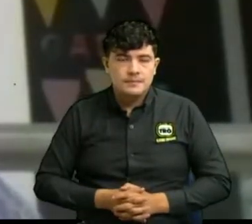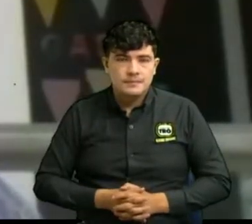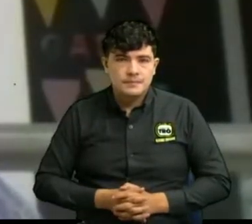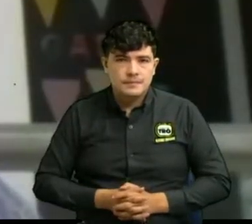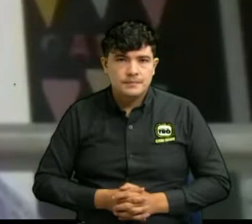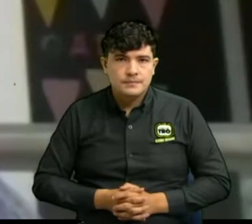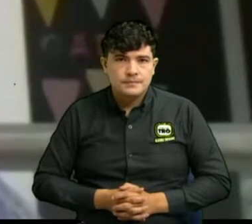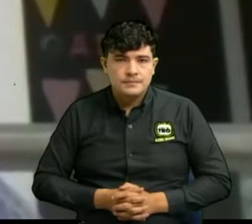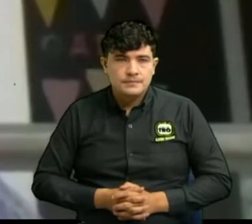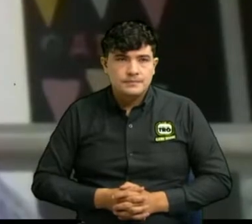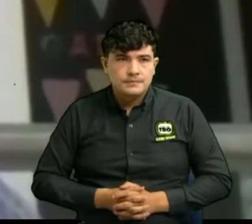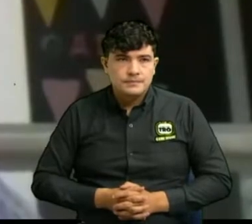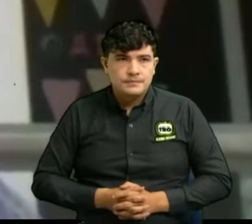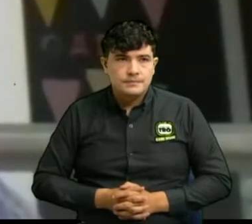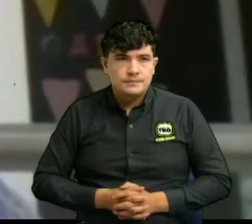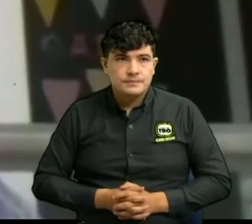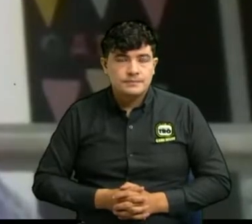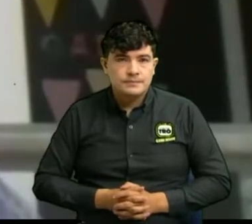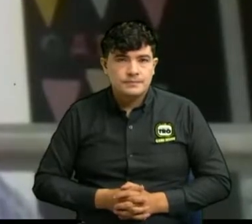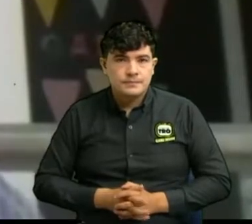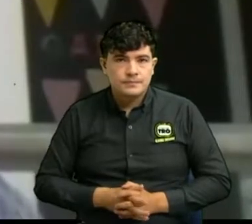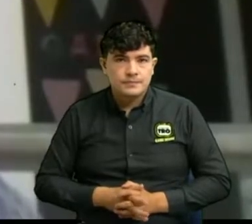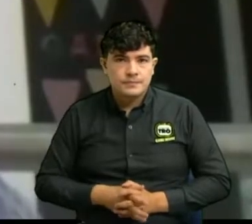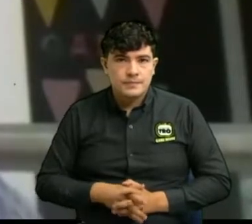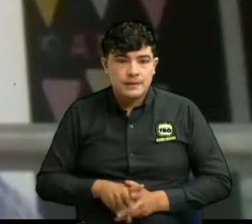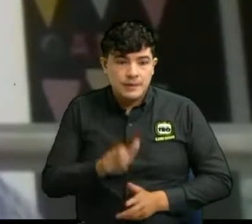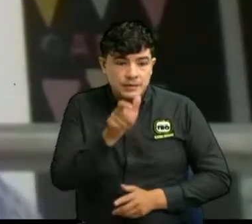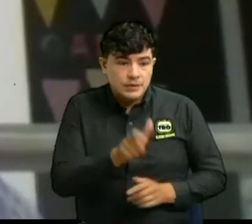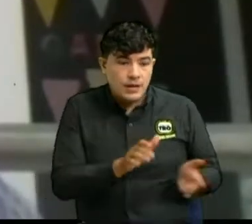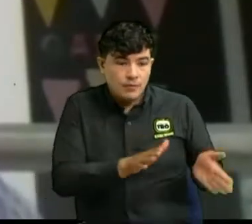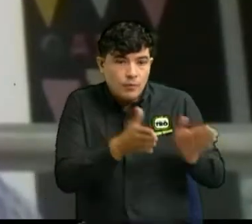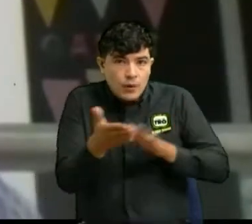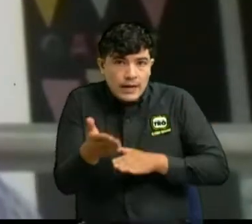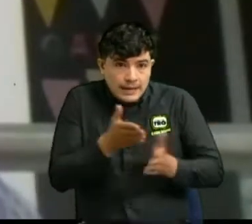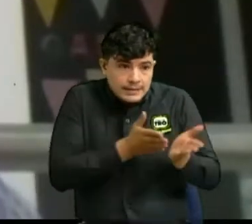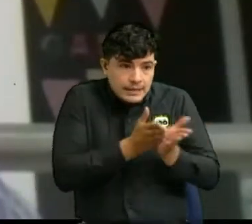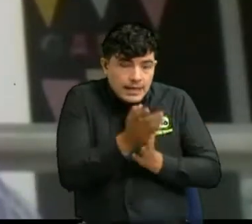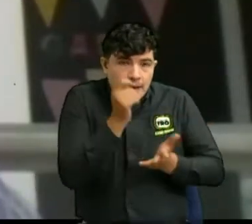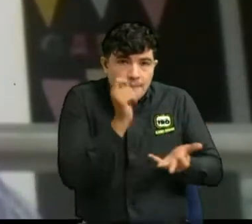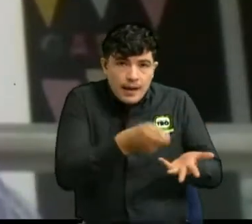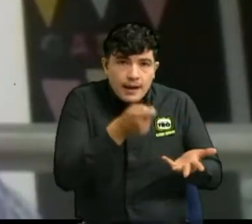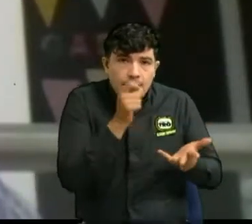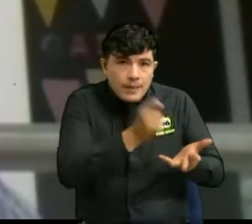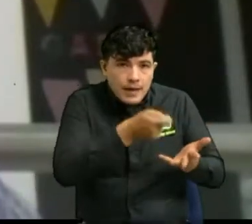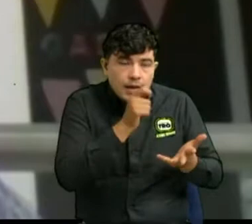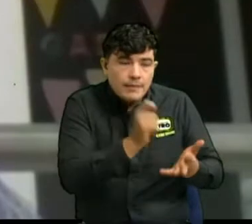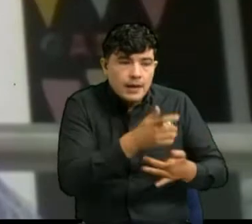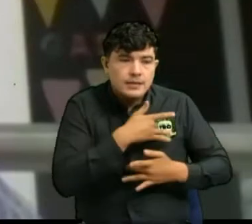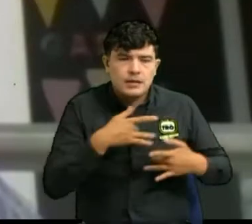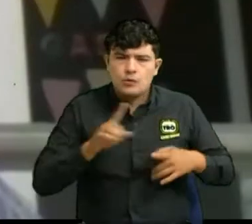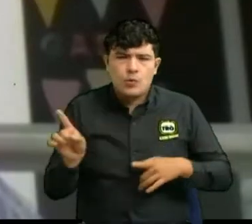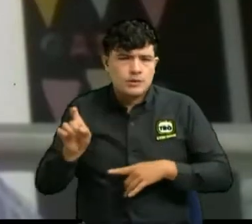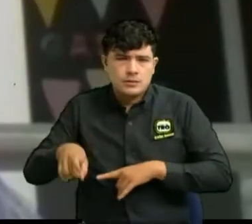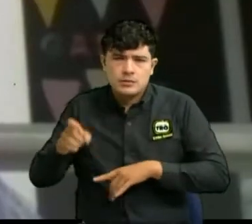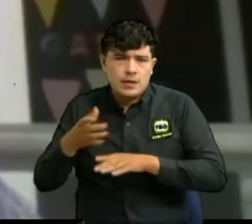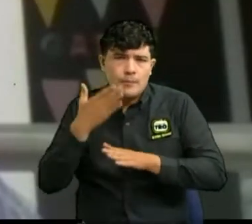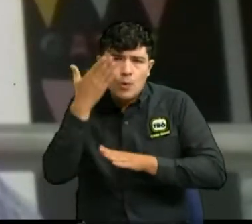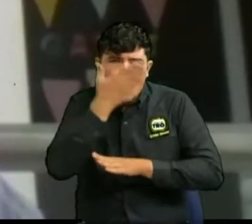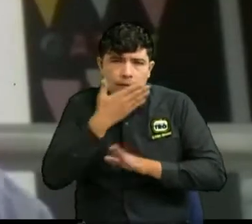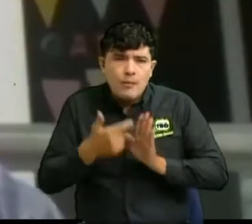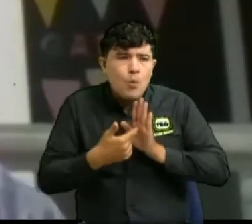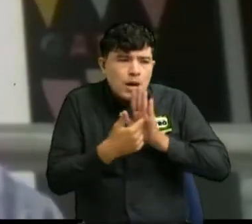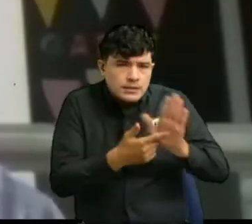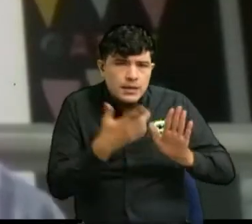es decir, la persona estaba cotizando cuando fallece, no se requiere acreditar convivencia en los últimos 5 años anteriores a la muerte. Si hablamos de